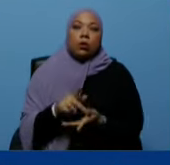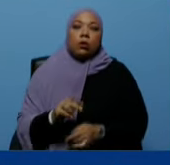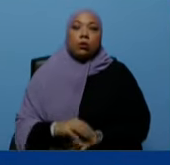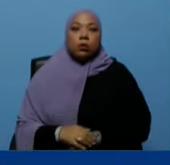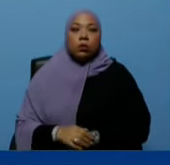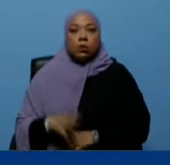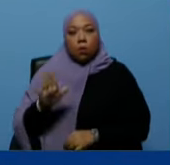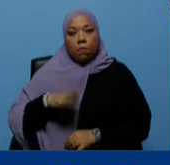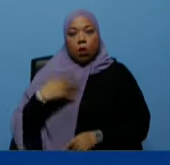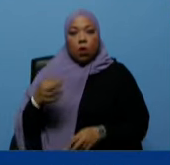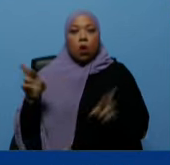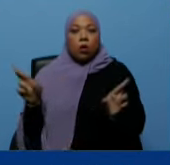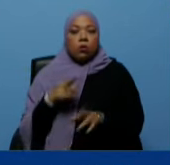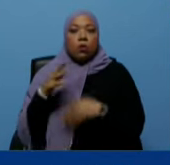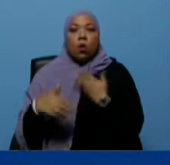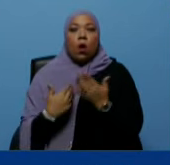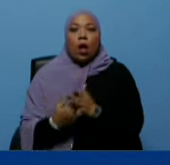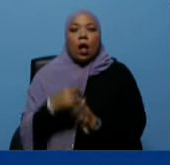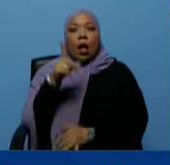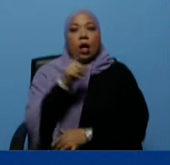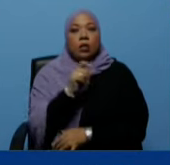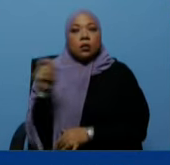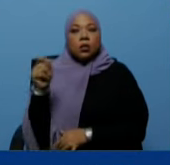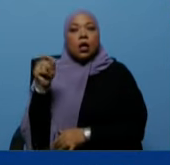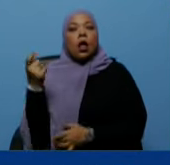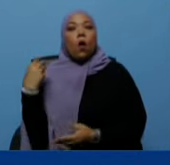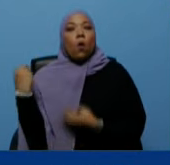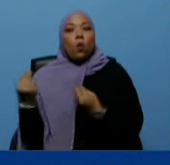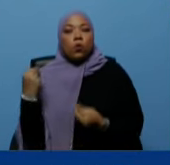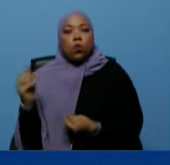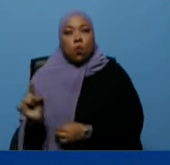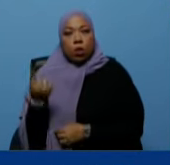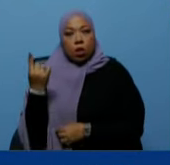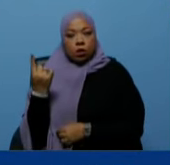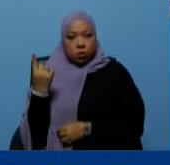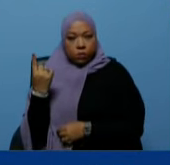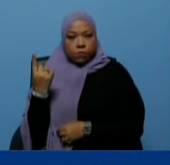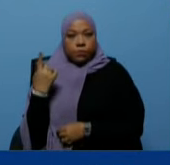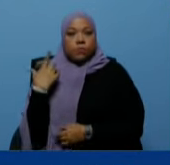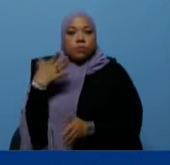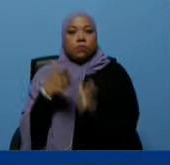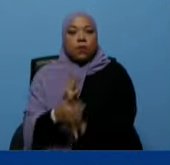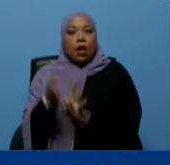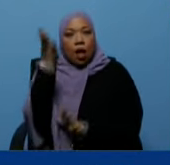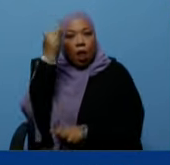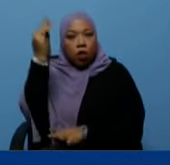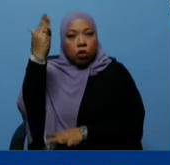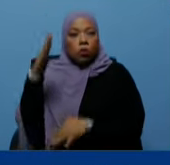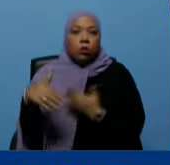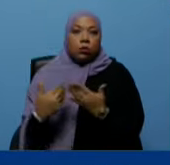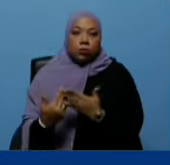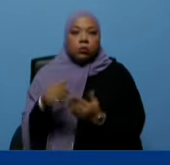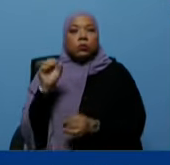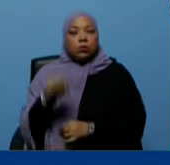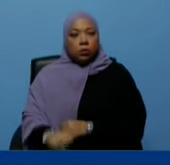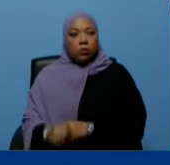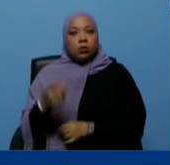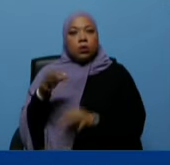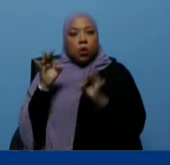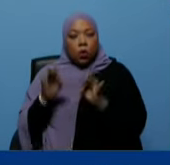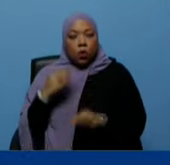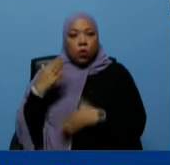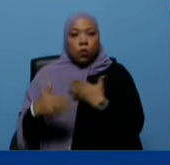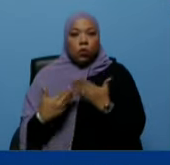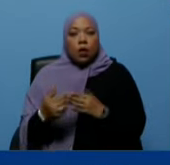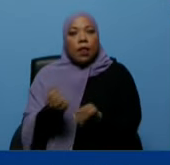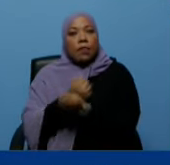Si uno pudiera resumir en 100 frases, una sola, ¿qué es Dios? Yo diría, es la fuerza